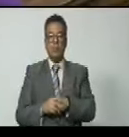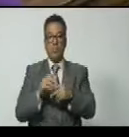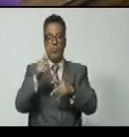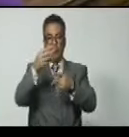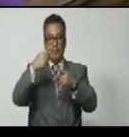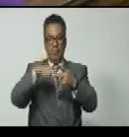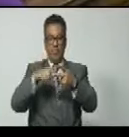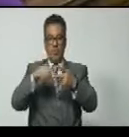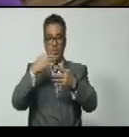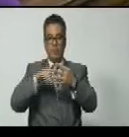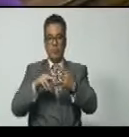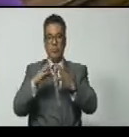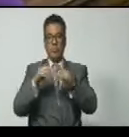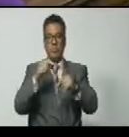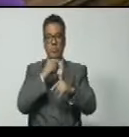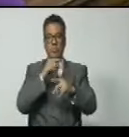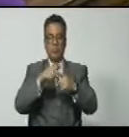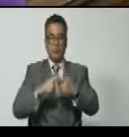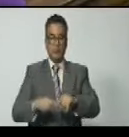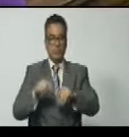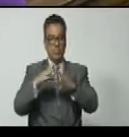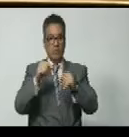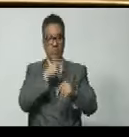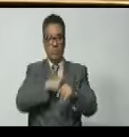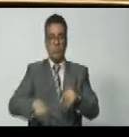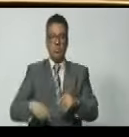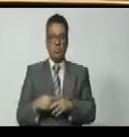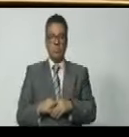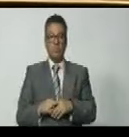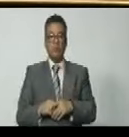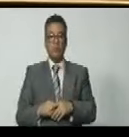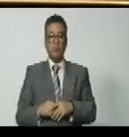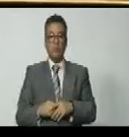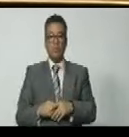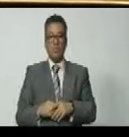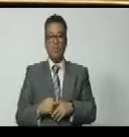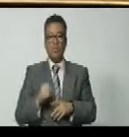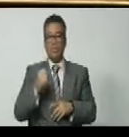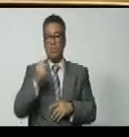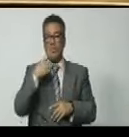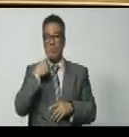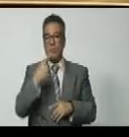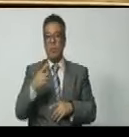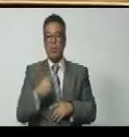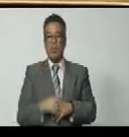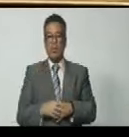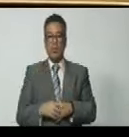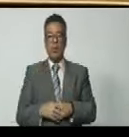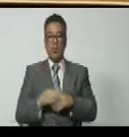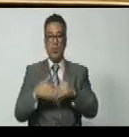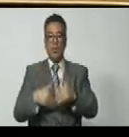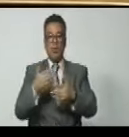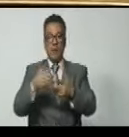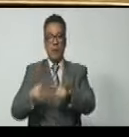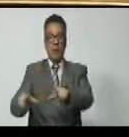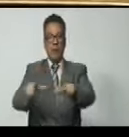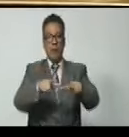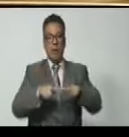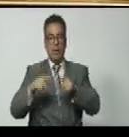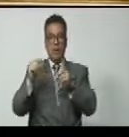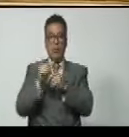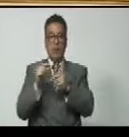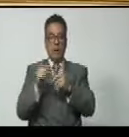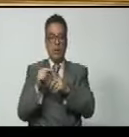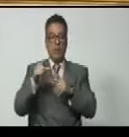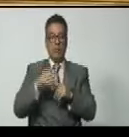Siguiente punto de la cuenta. Es todo de la cuenta, ciudadano presidente. Muy bien. Vamos a dar espacio para derechos de